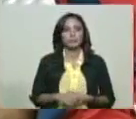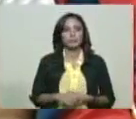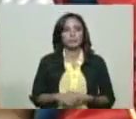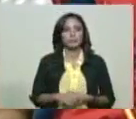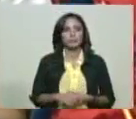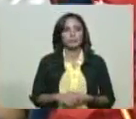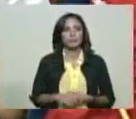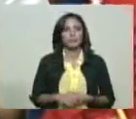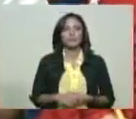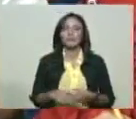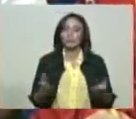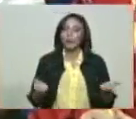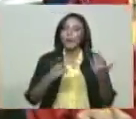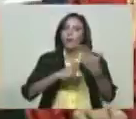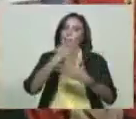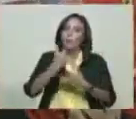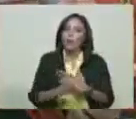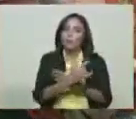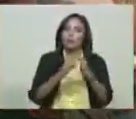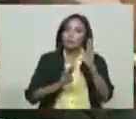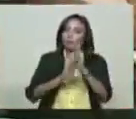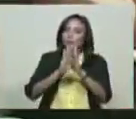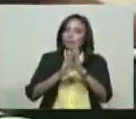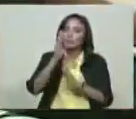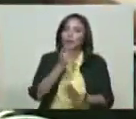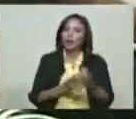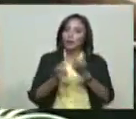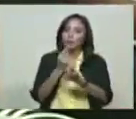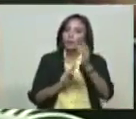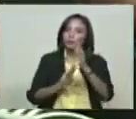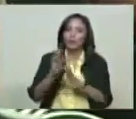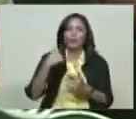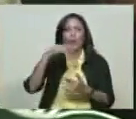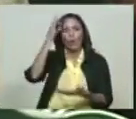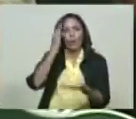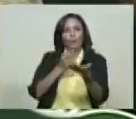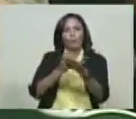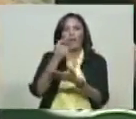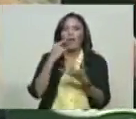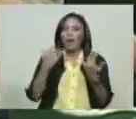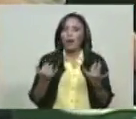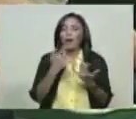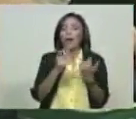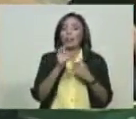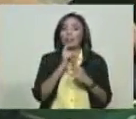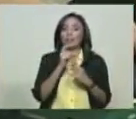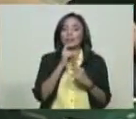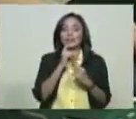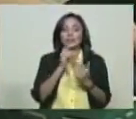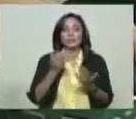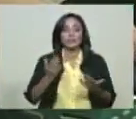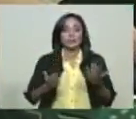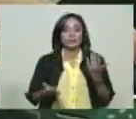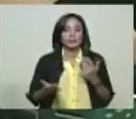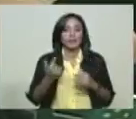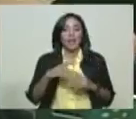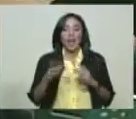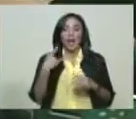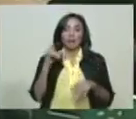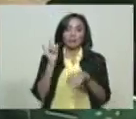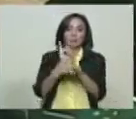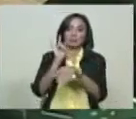programa de recuperación crecimiento prosperidad económica yo tengo una gran fe ahora sí sé que es difícil que no lo voy a engañar a